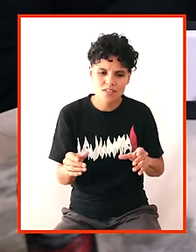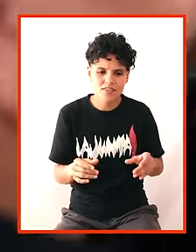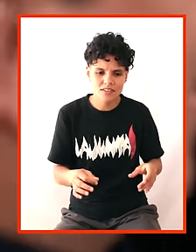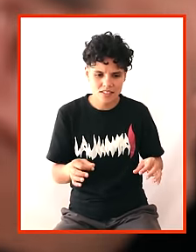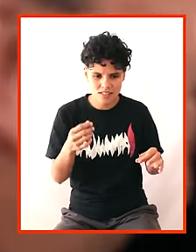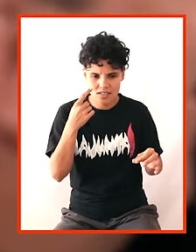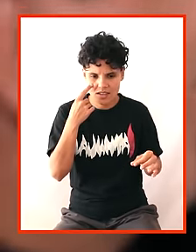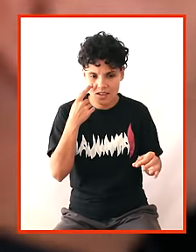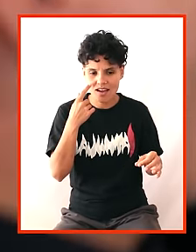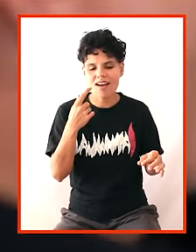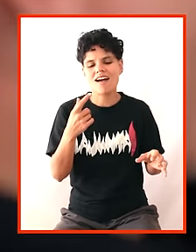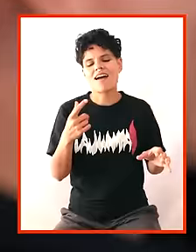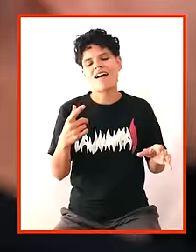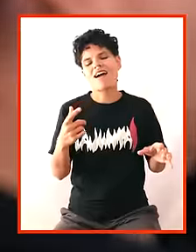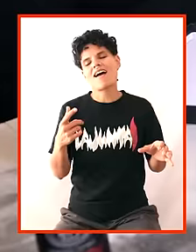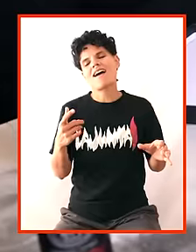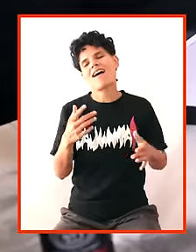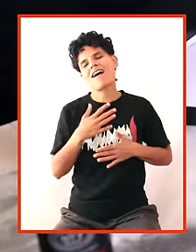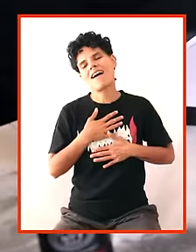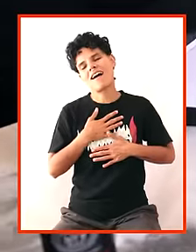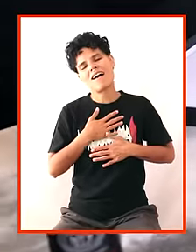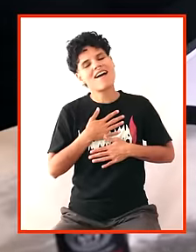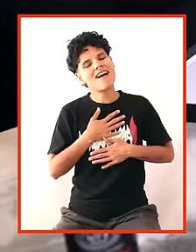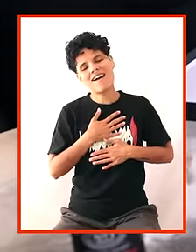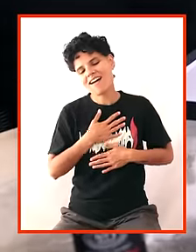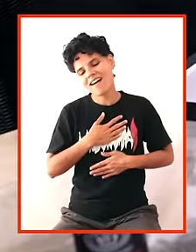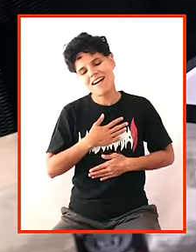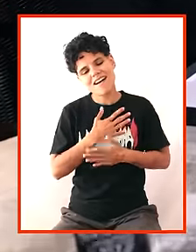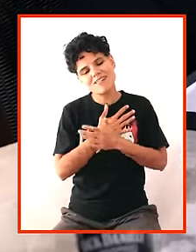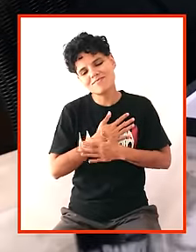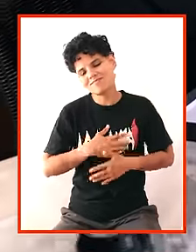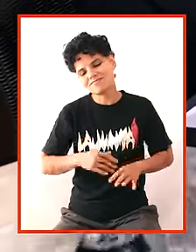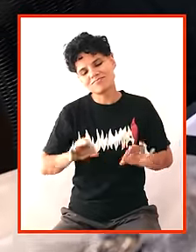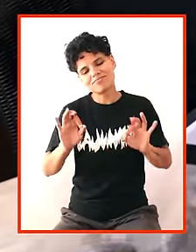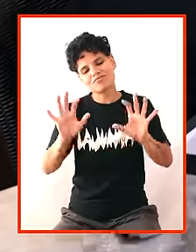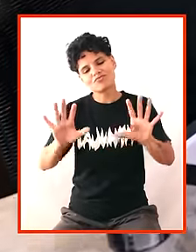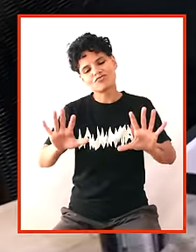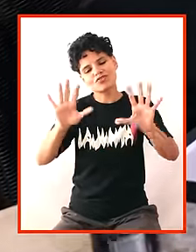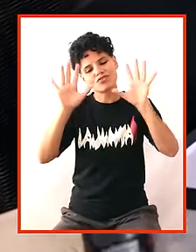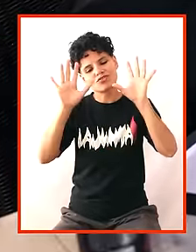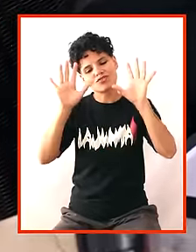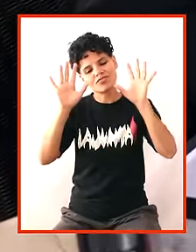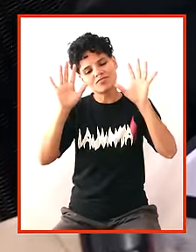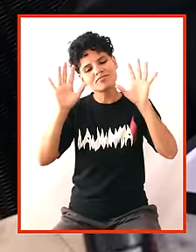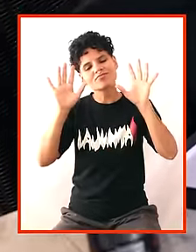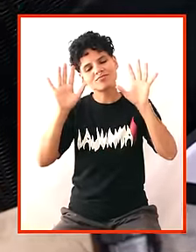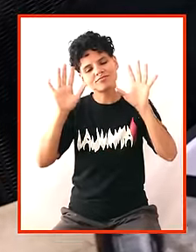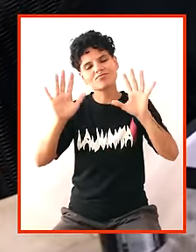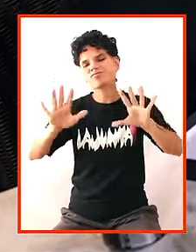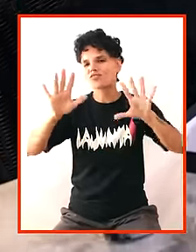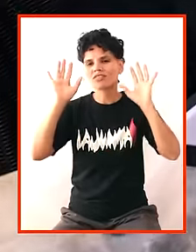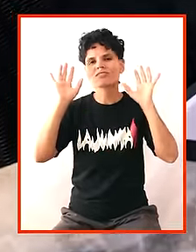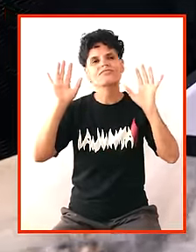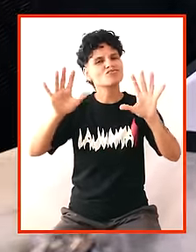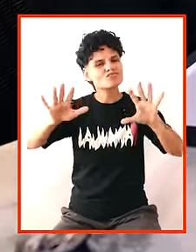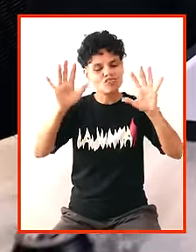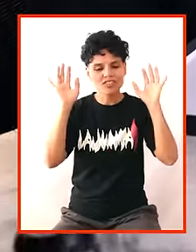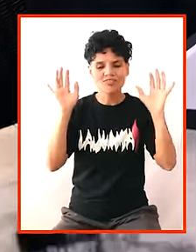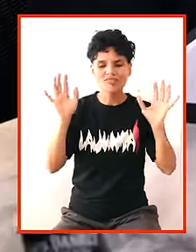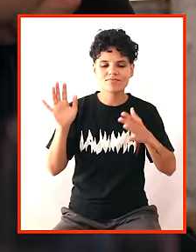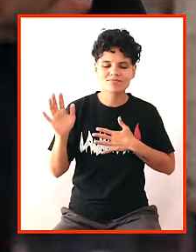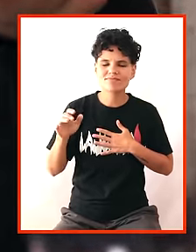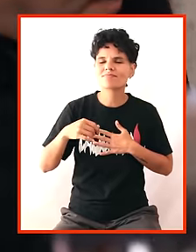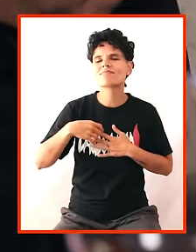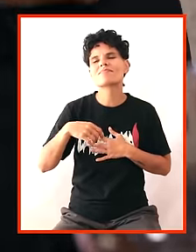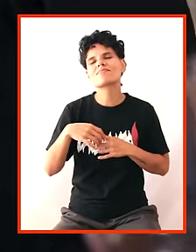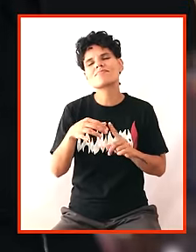A ver. ¡Qué grande! Bueno, buenísimo. Mi primer ídolo